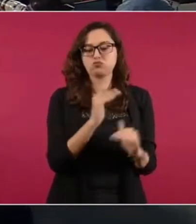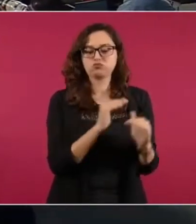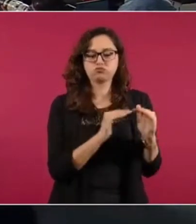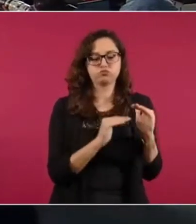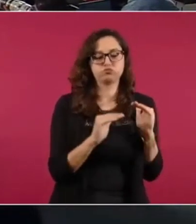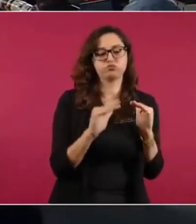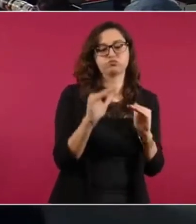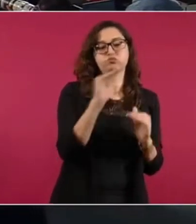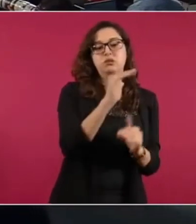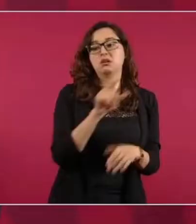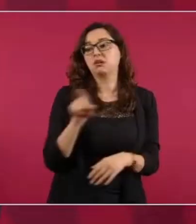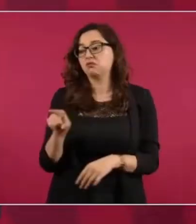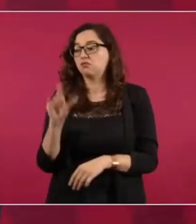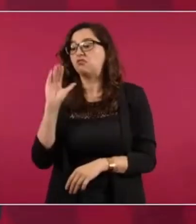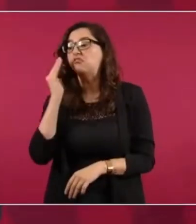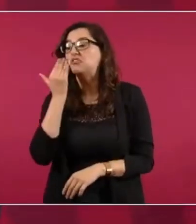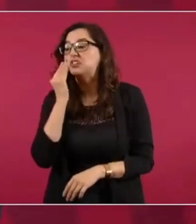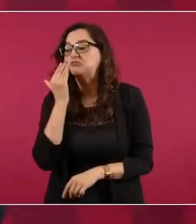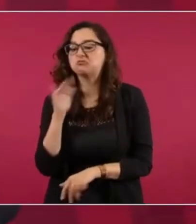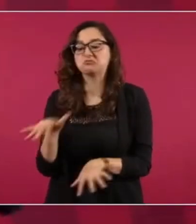y que el Face es más popular.